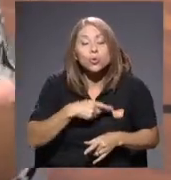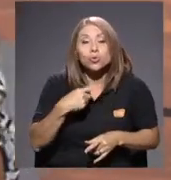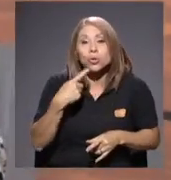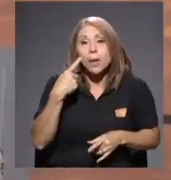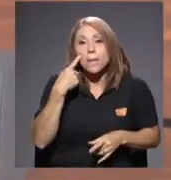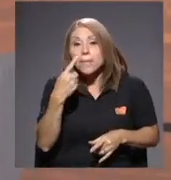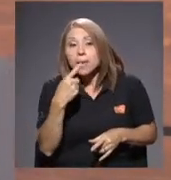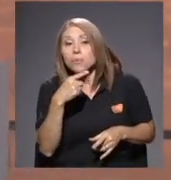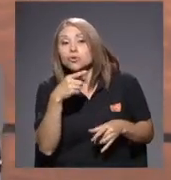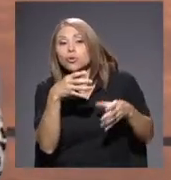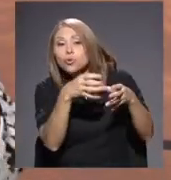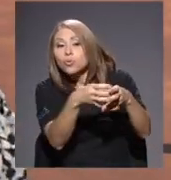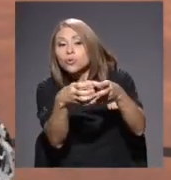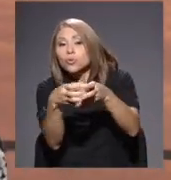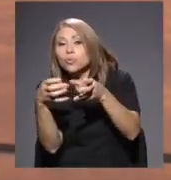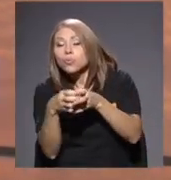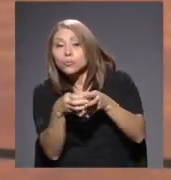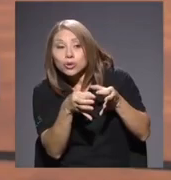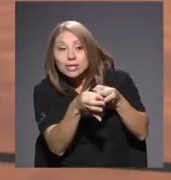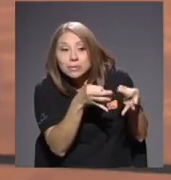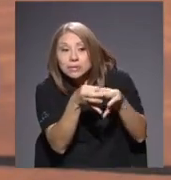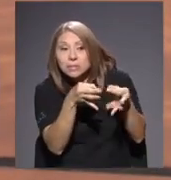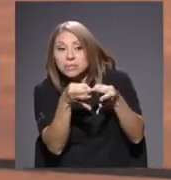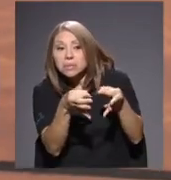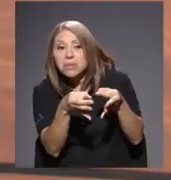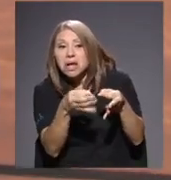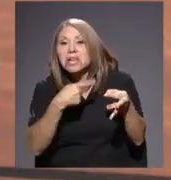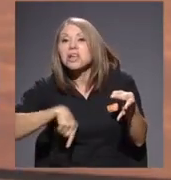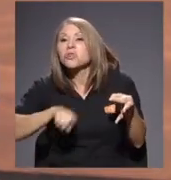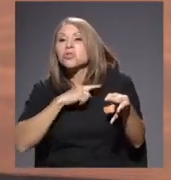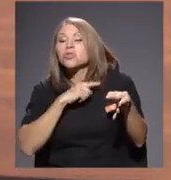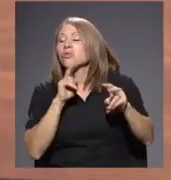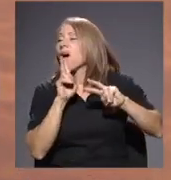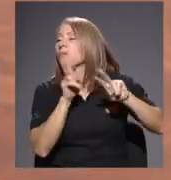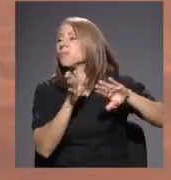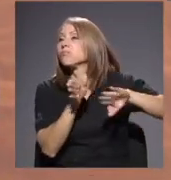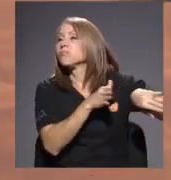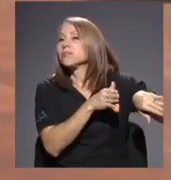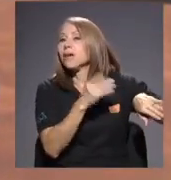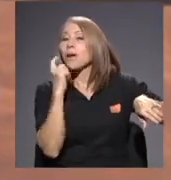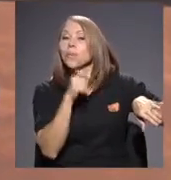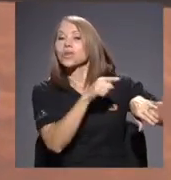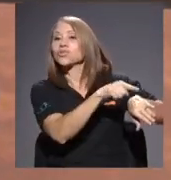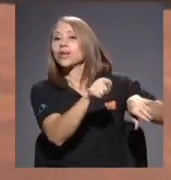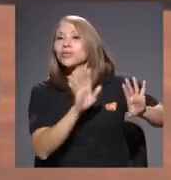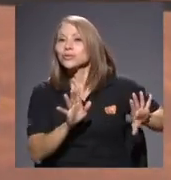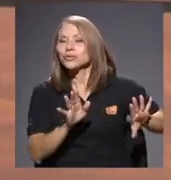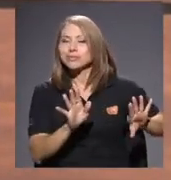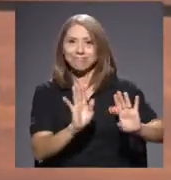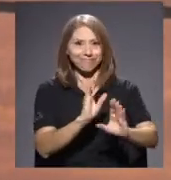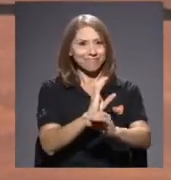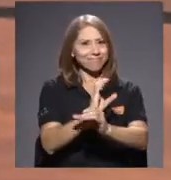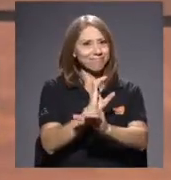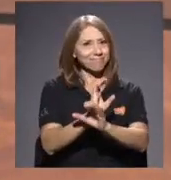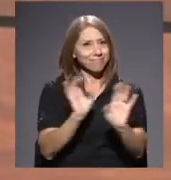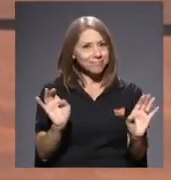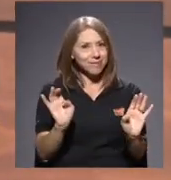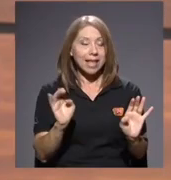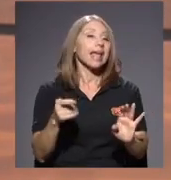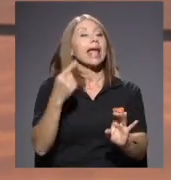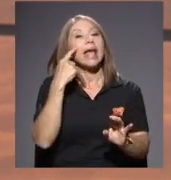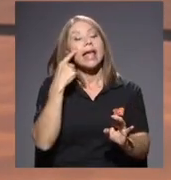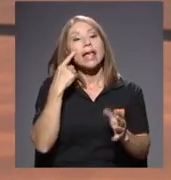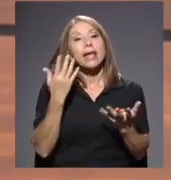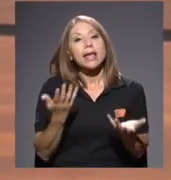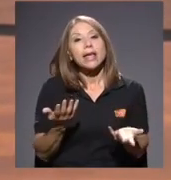de determinados sectores solamente porque provienen de esos sectores, ¿verdad? Entonces, ojo que, por ejemplo, en materia de